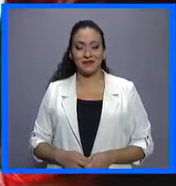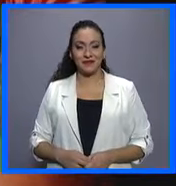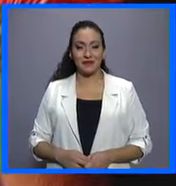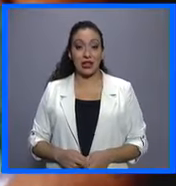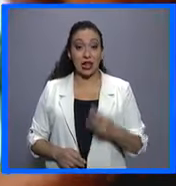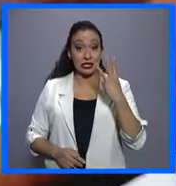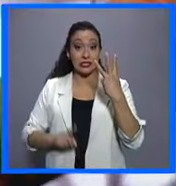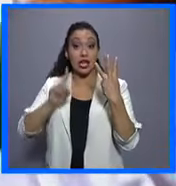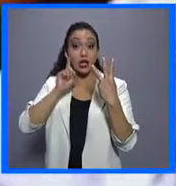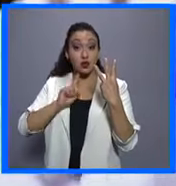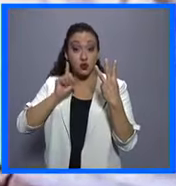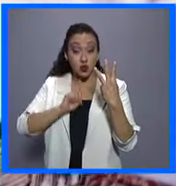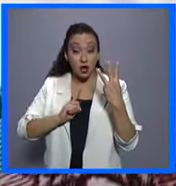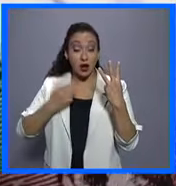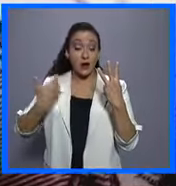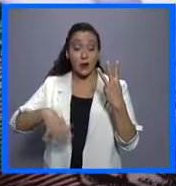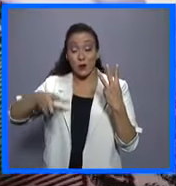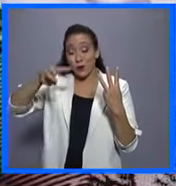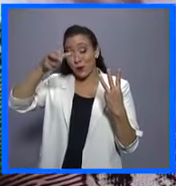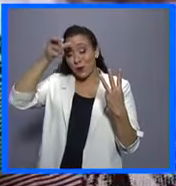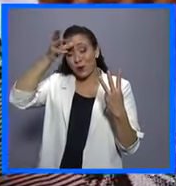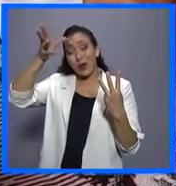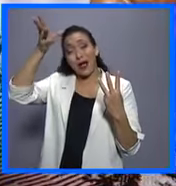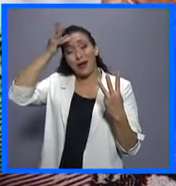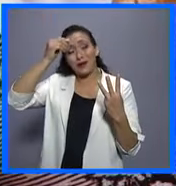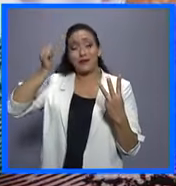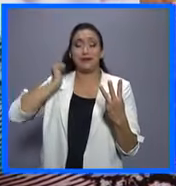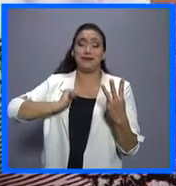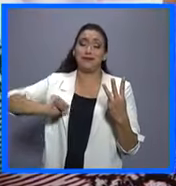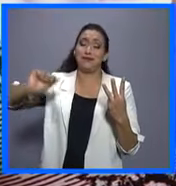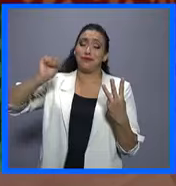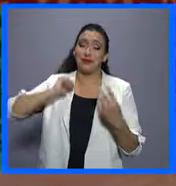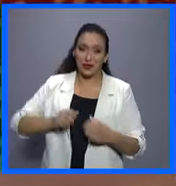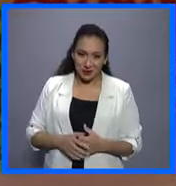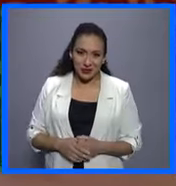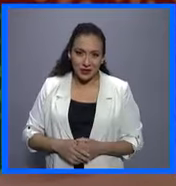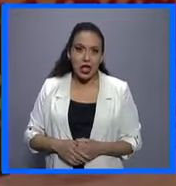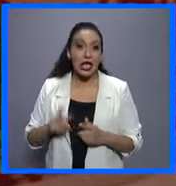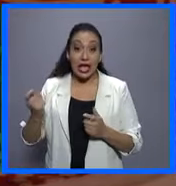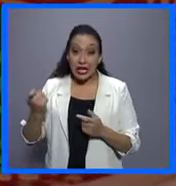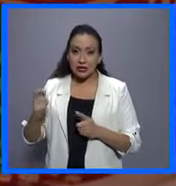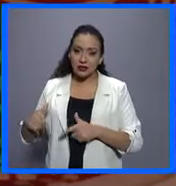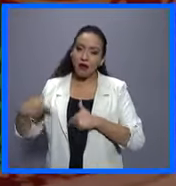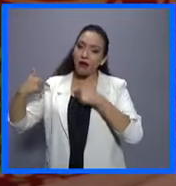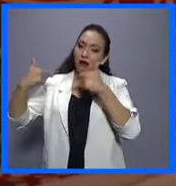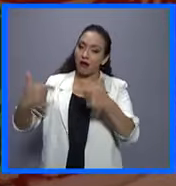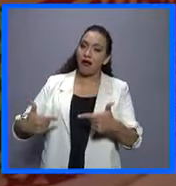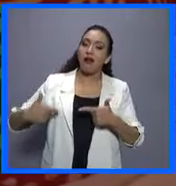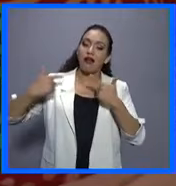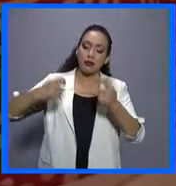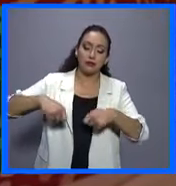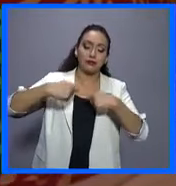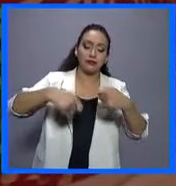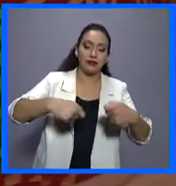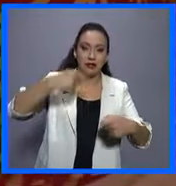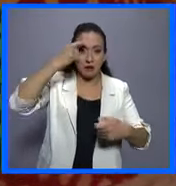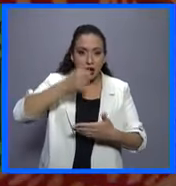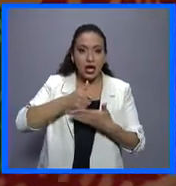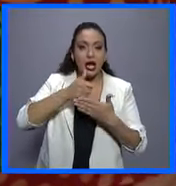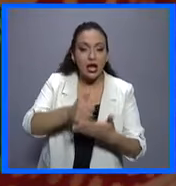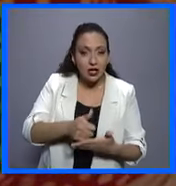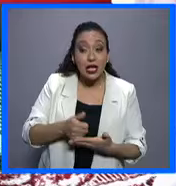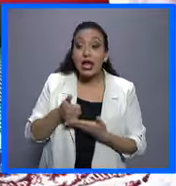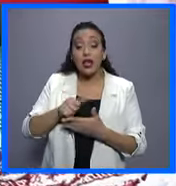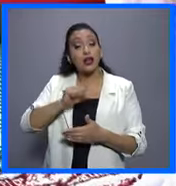Las 3 mujeres han acumulado conocimientos ancestrales que se han transmitido por generaciones para recibir la vida en